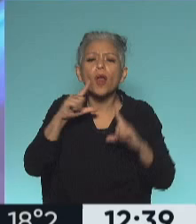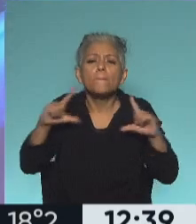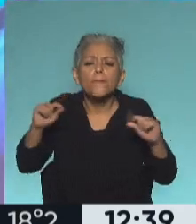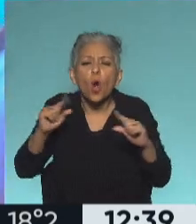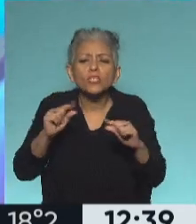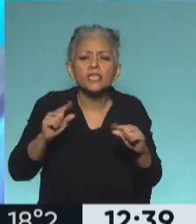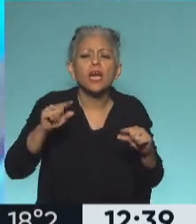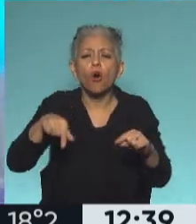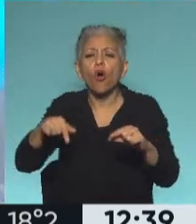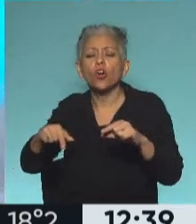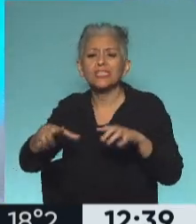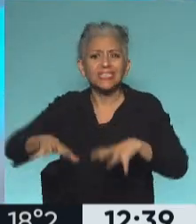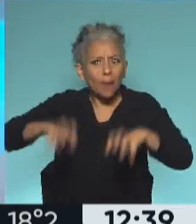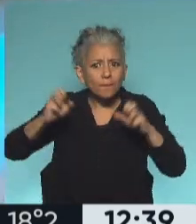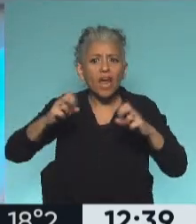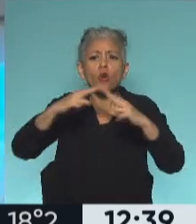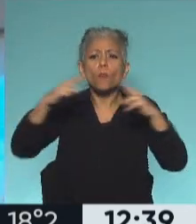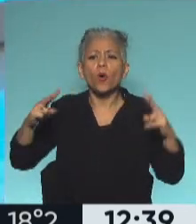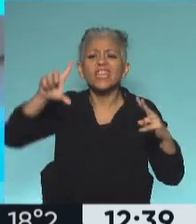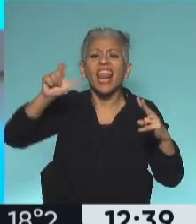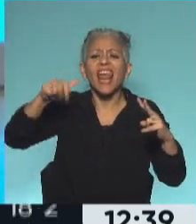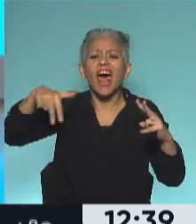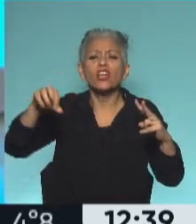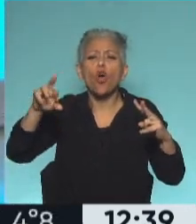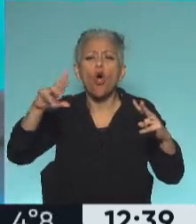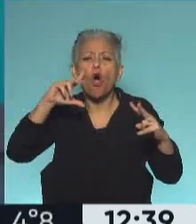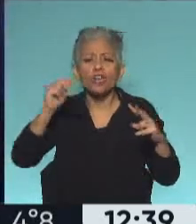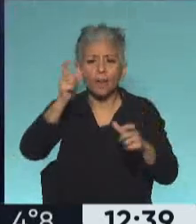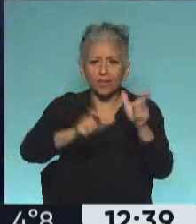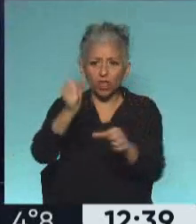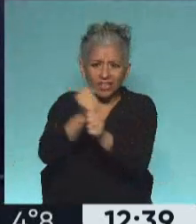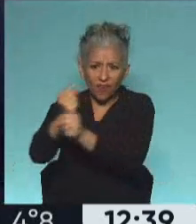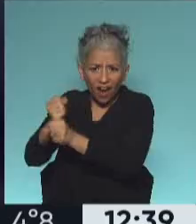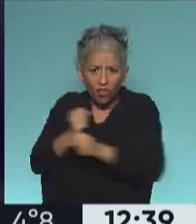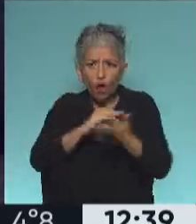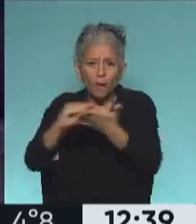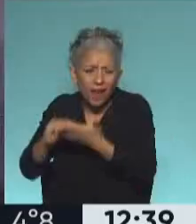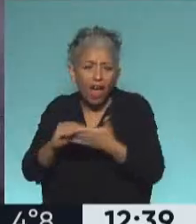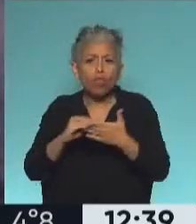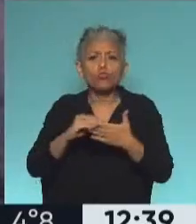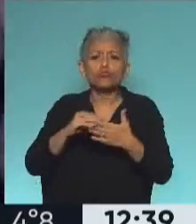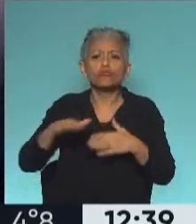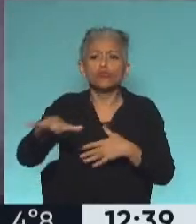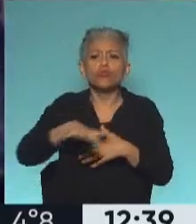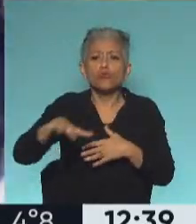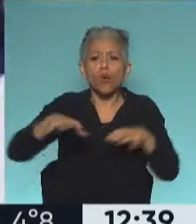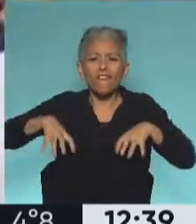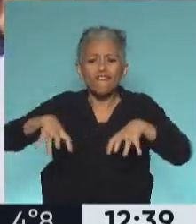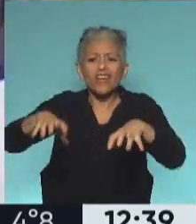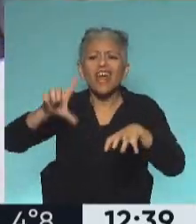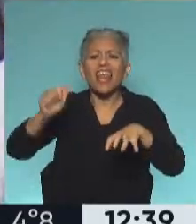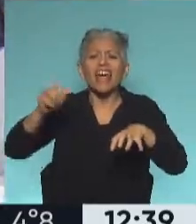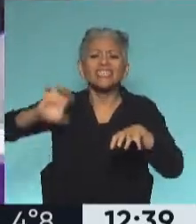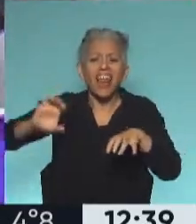que arrancó muy temprano en el puente de La Noria, trabajadores, puesteros de La Salada que reclaman la